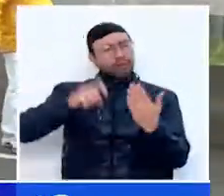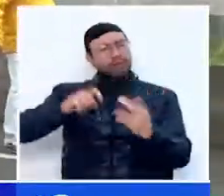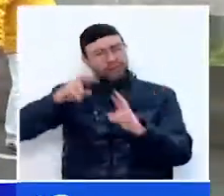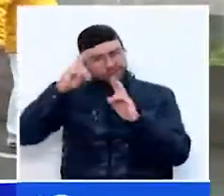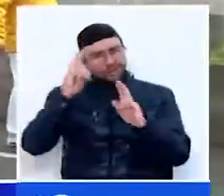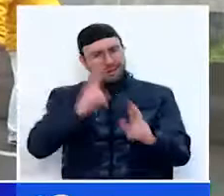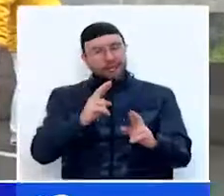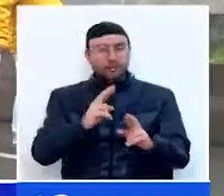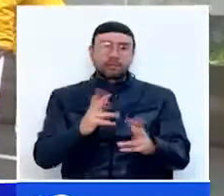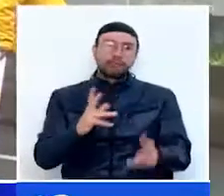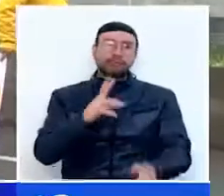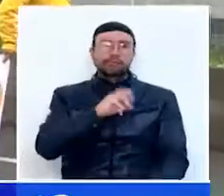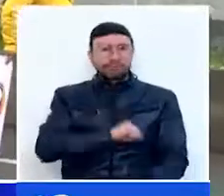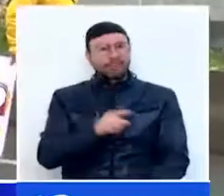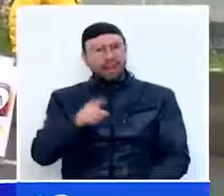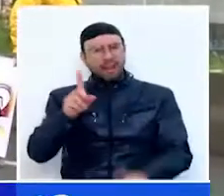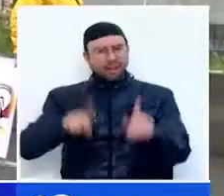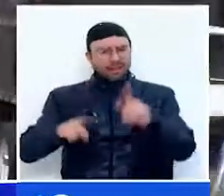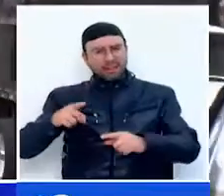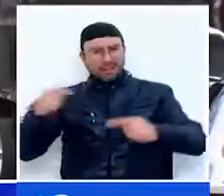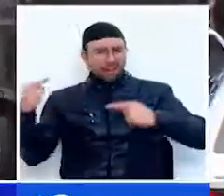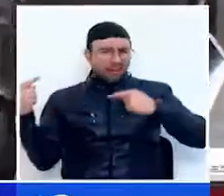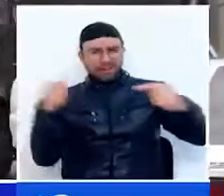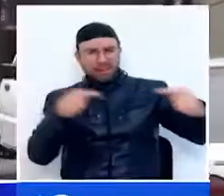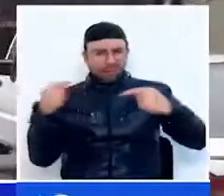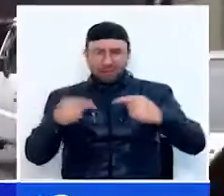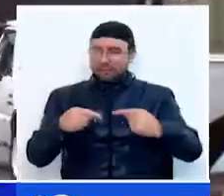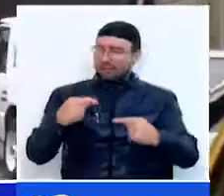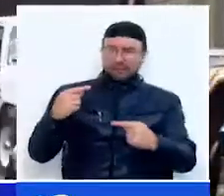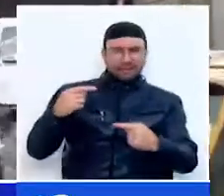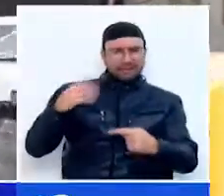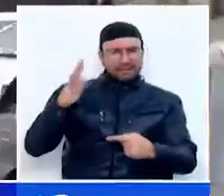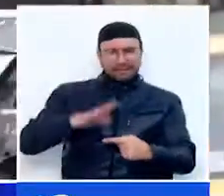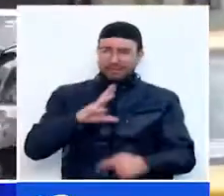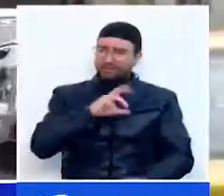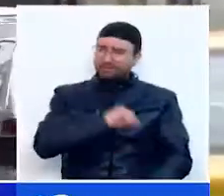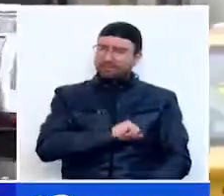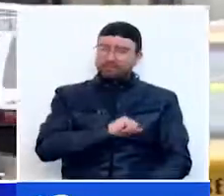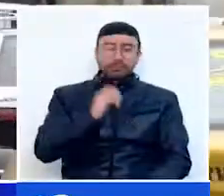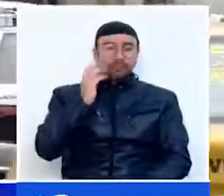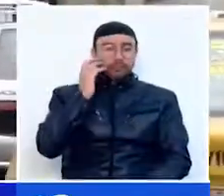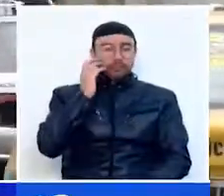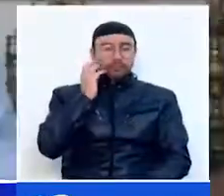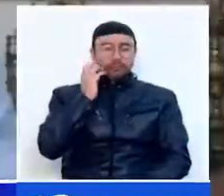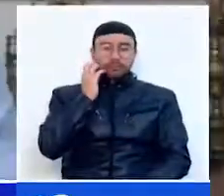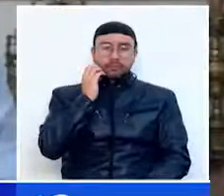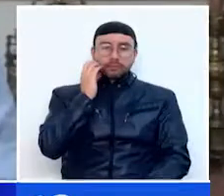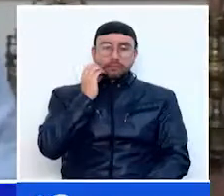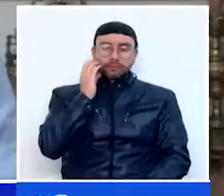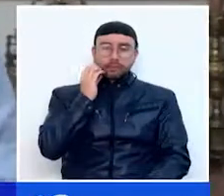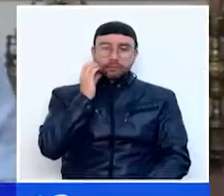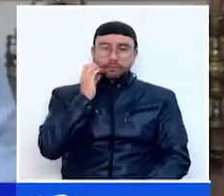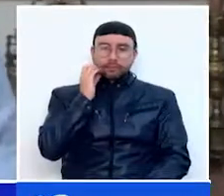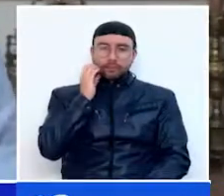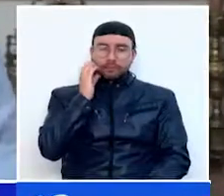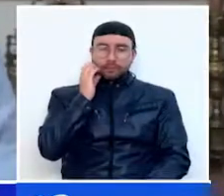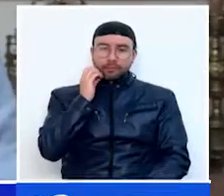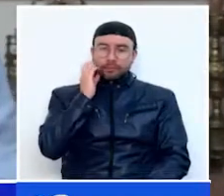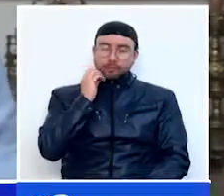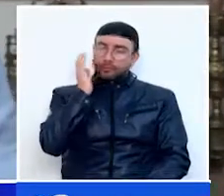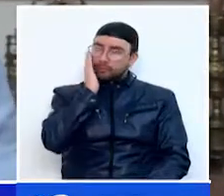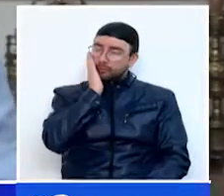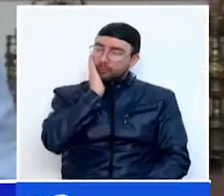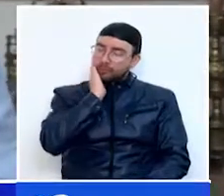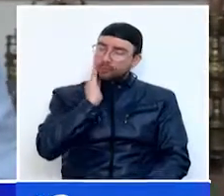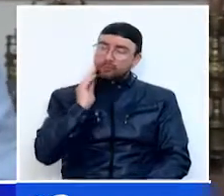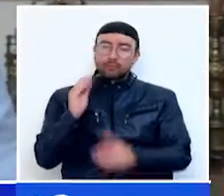y lamentaron los excesos por parte de algunas autoridades. El comité intergremial simplemente quiso hacer un llamado a